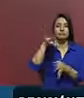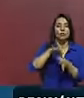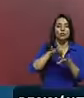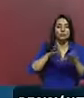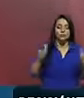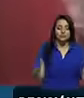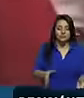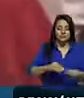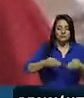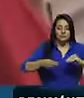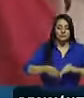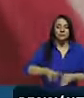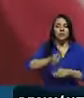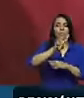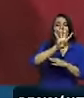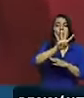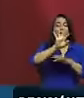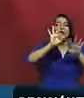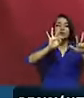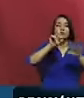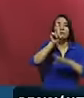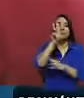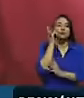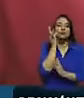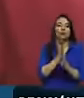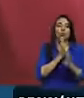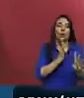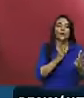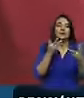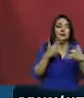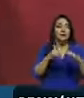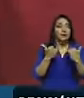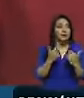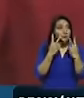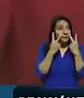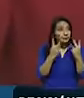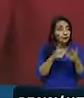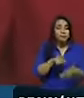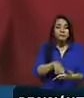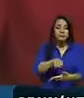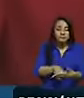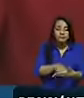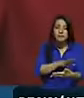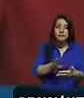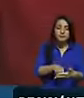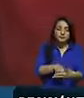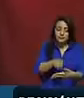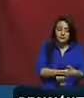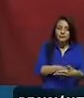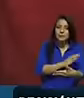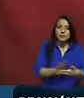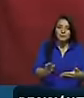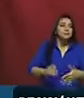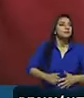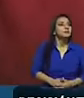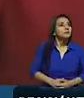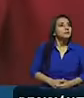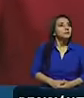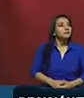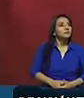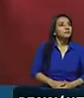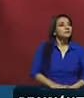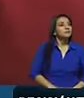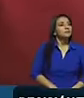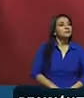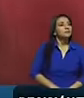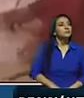número 481 de mujeres lo que vemos ahora en imágenes es prácticamente la firma de la candidata vamos